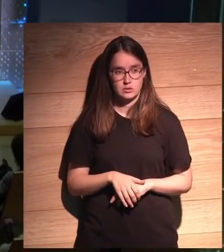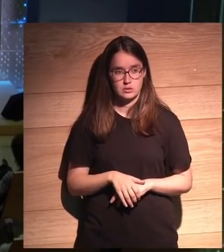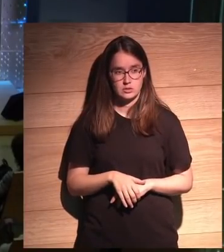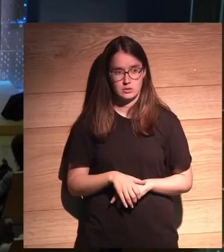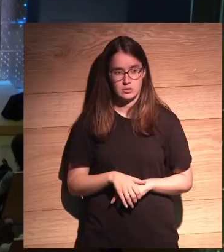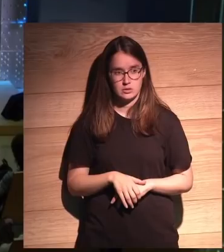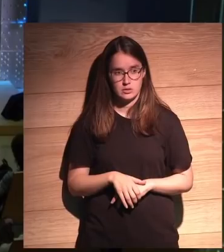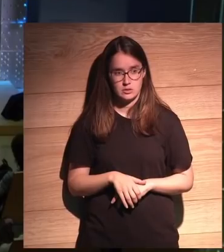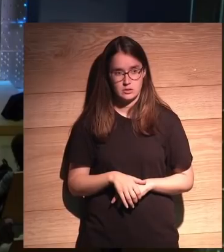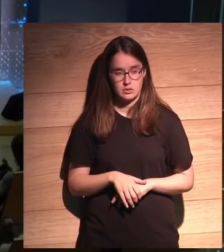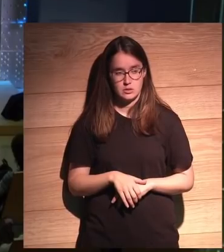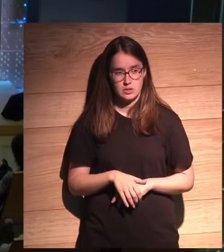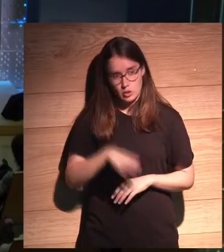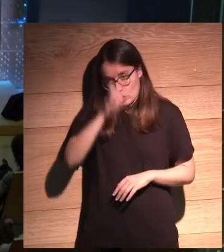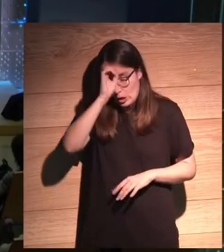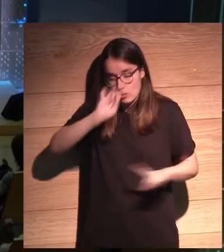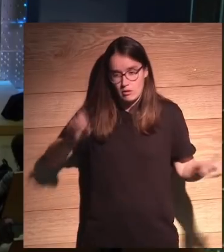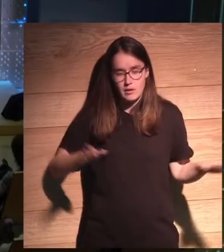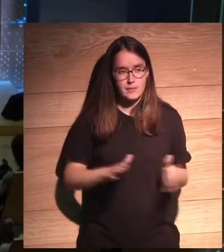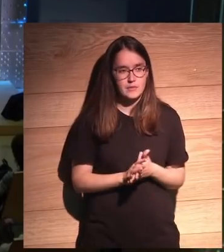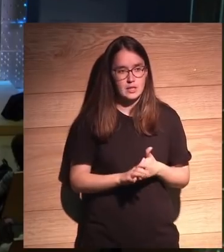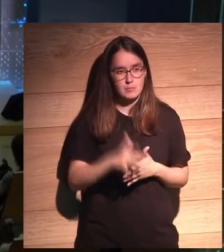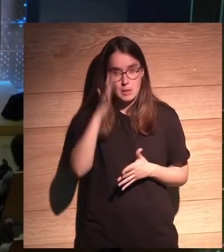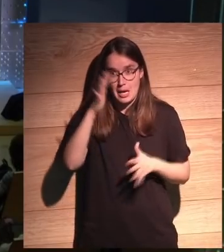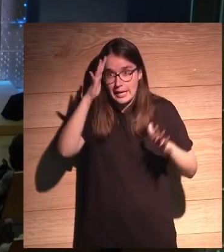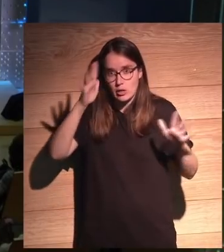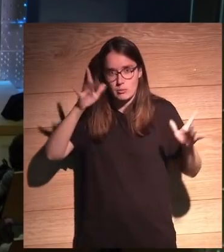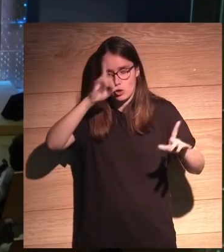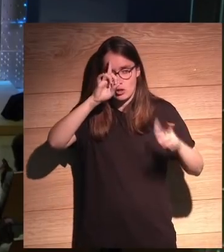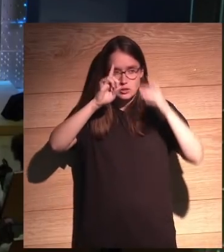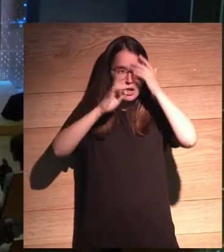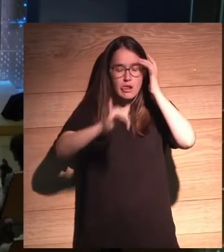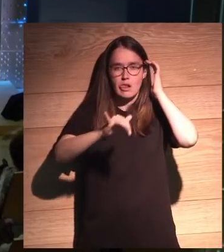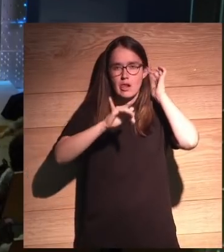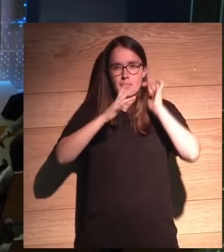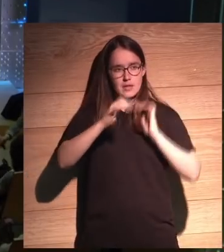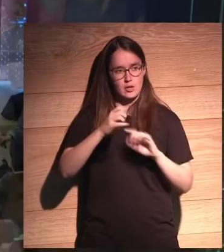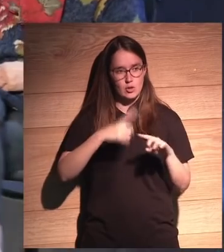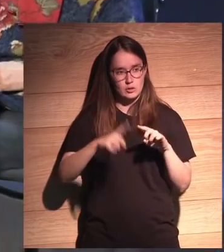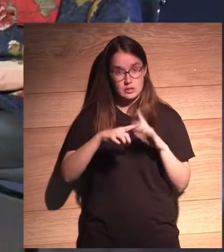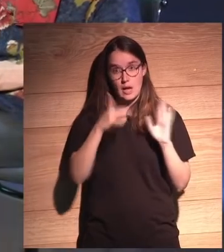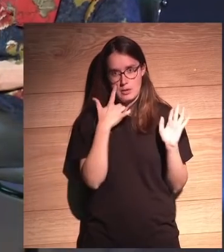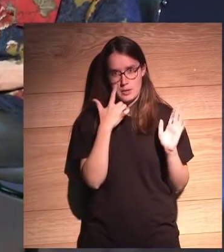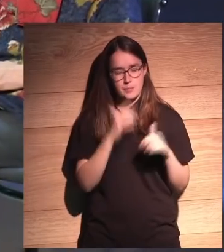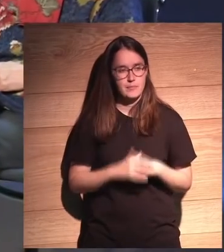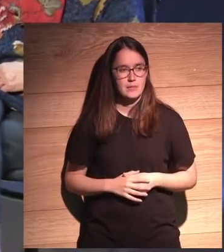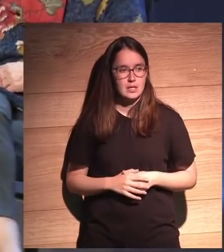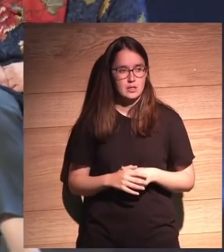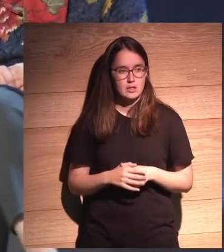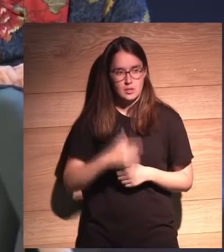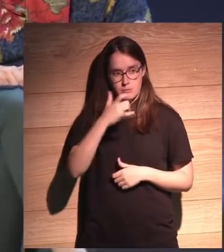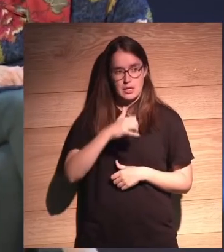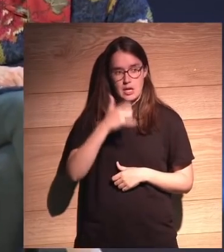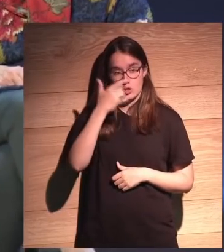Yo la verdad es que no tengo ni idea. O sea, me imagino, pero sí, no lo sé. Hay cosas. A ver, mira,